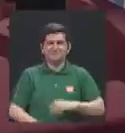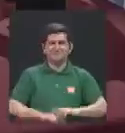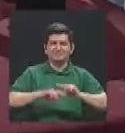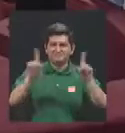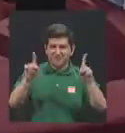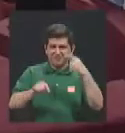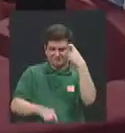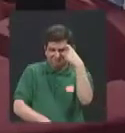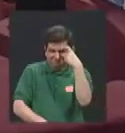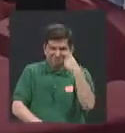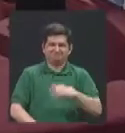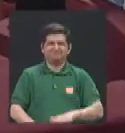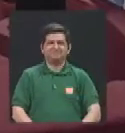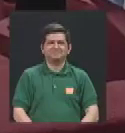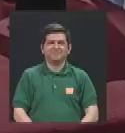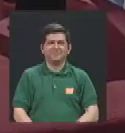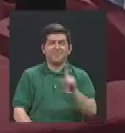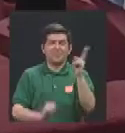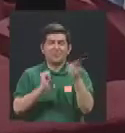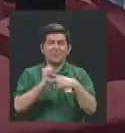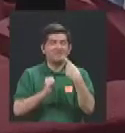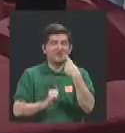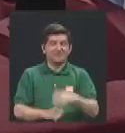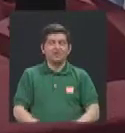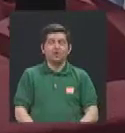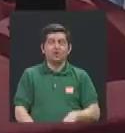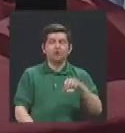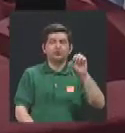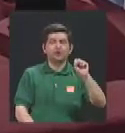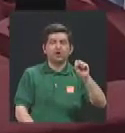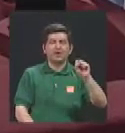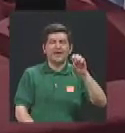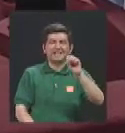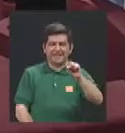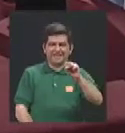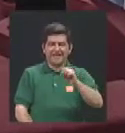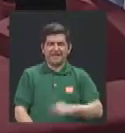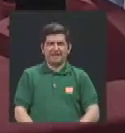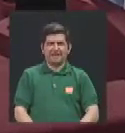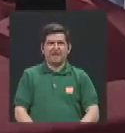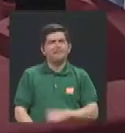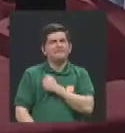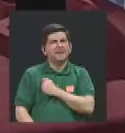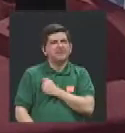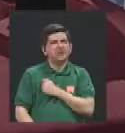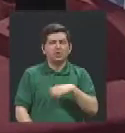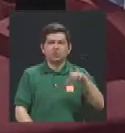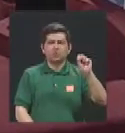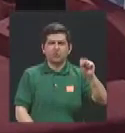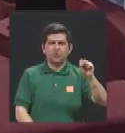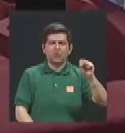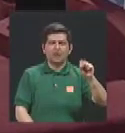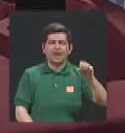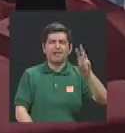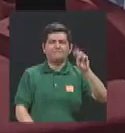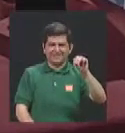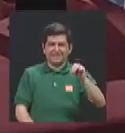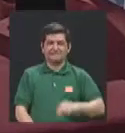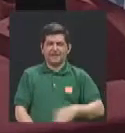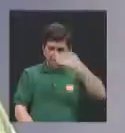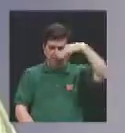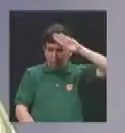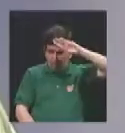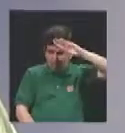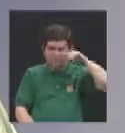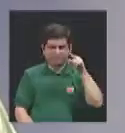vea, el secreto para que ustedes nunca se desintegren, mire, es manténganse siempre unidos,